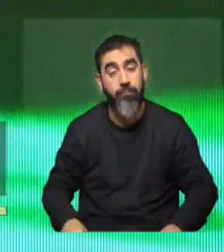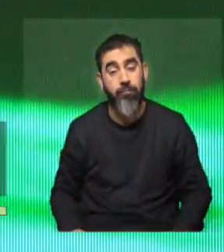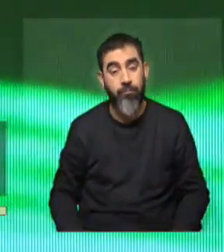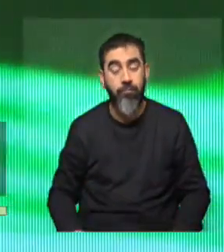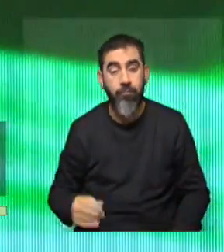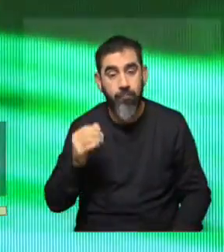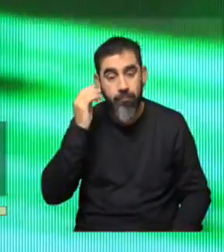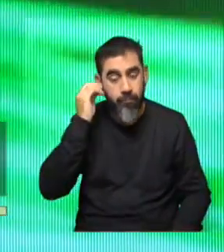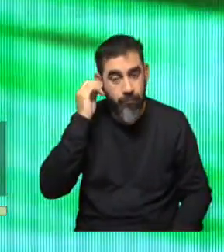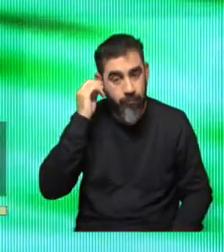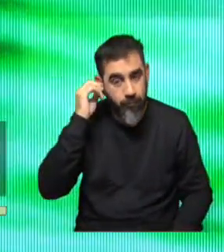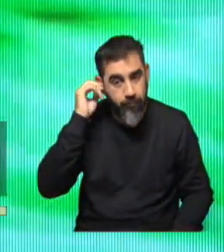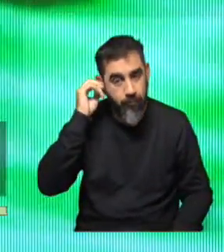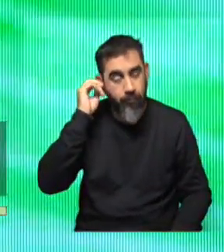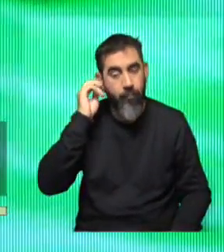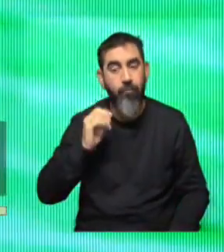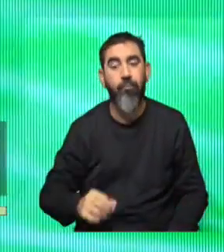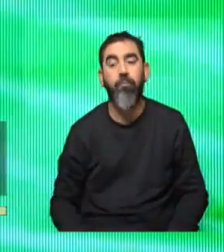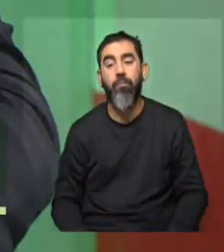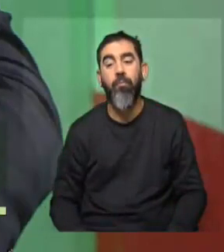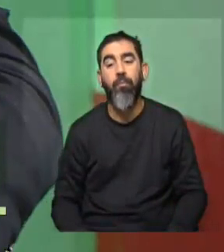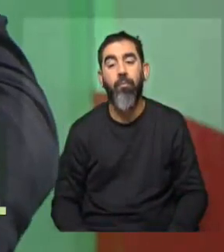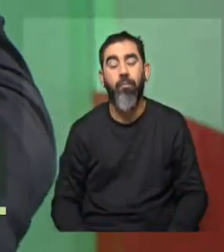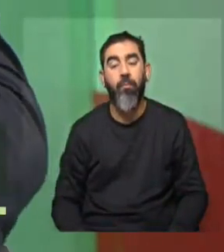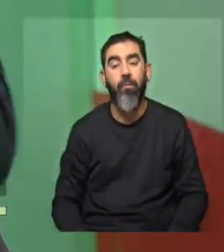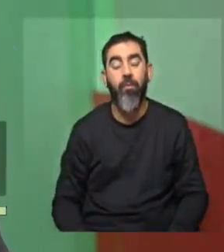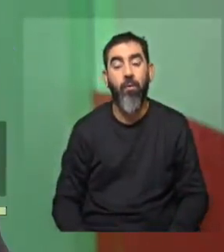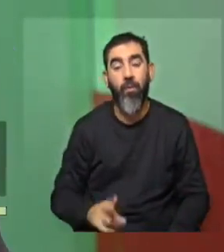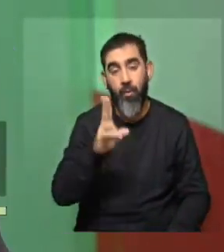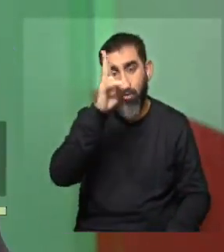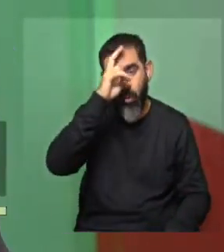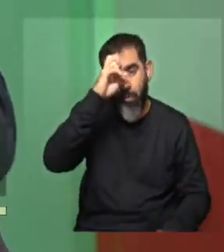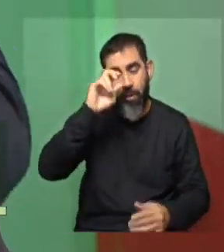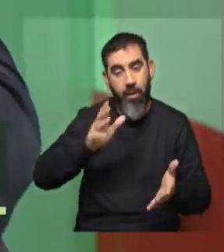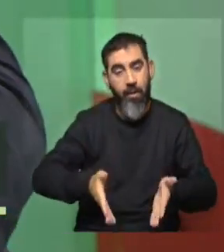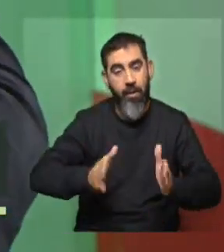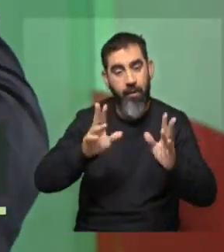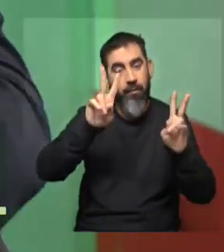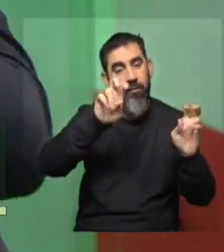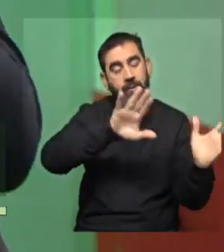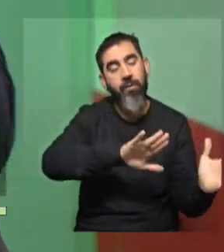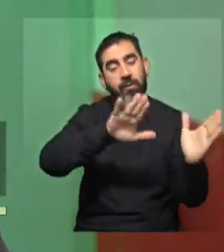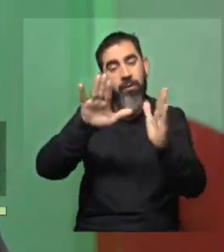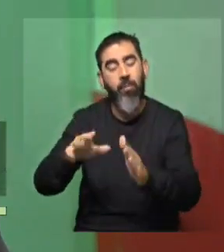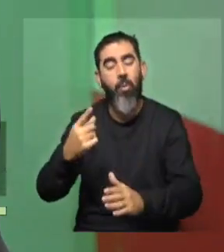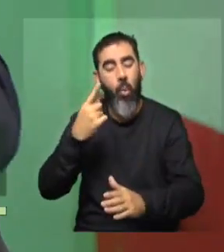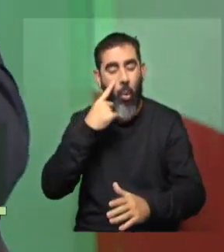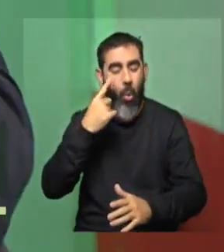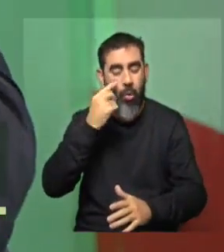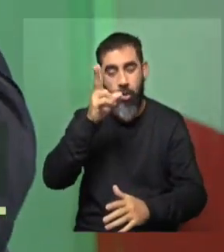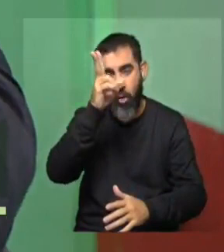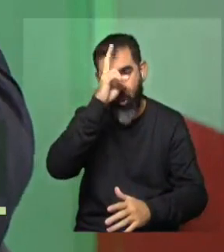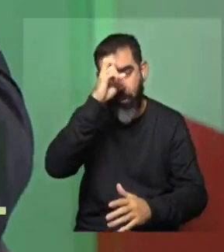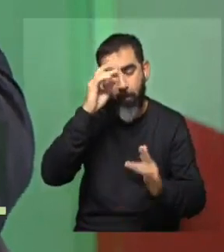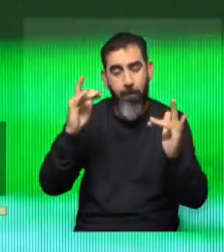dura las consecuencias de esto no bien esto a nivel de el hospital lo voy a cambiar por un momento de centro hospitalario porque usted lo conoce muy bien el hospital